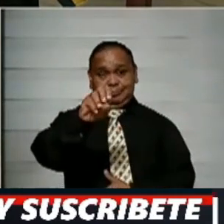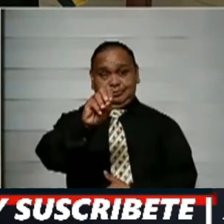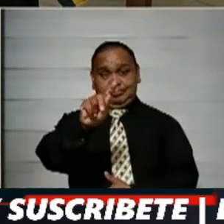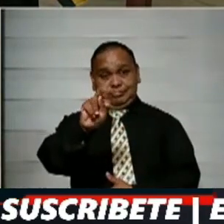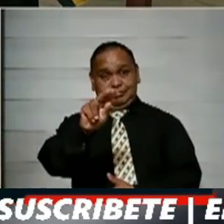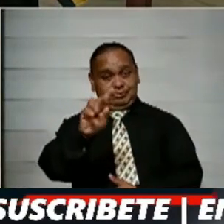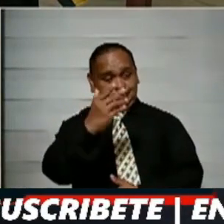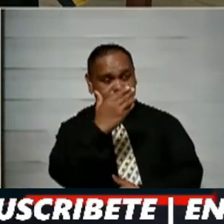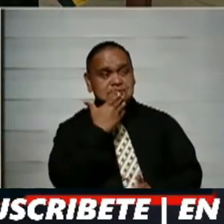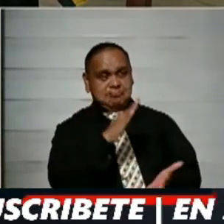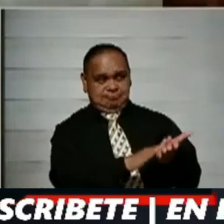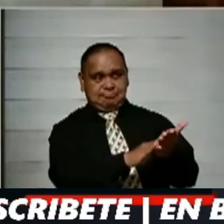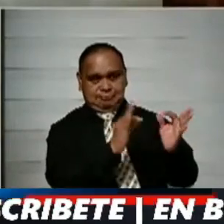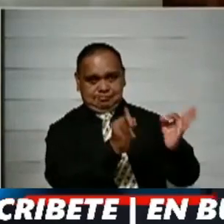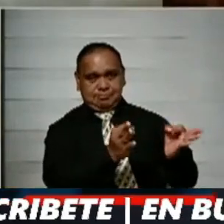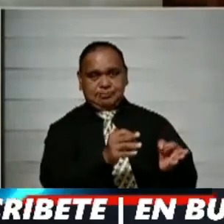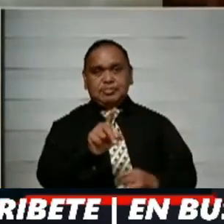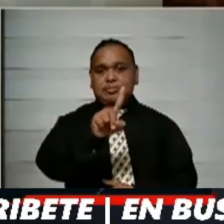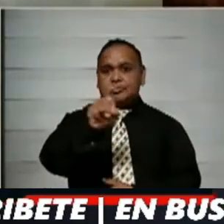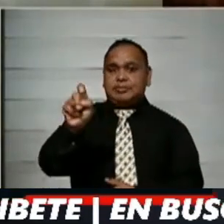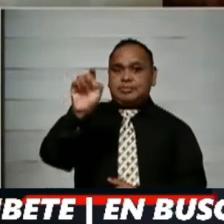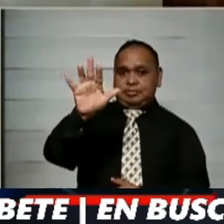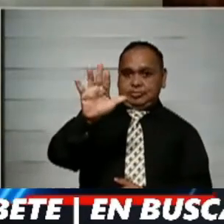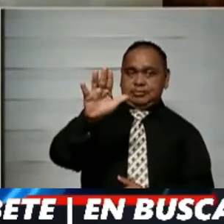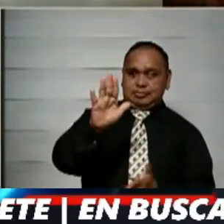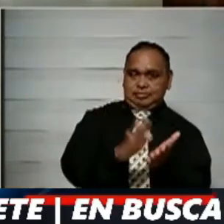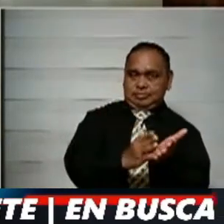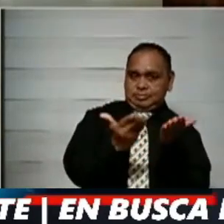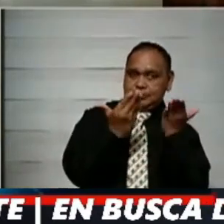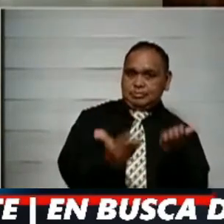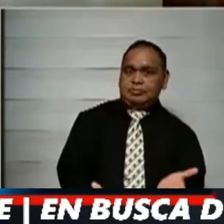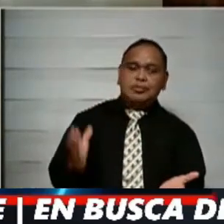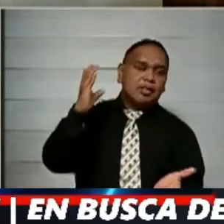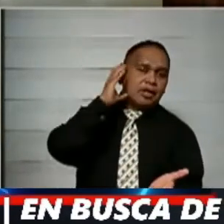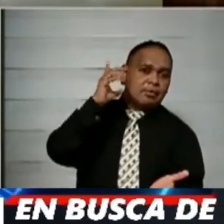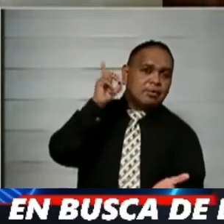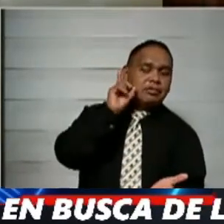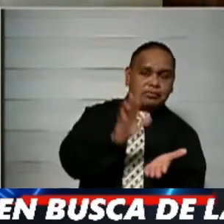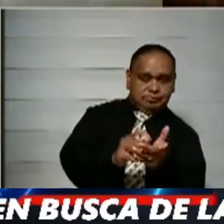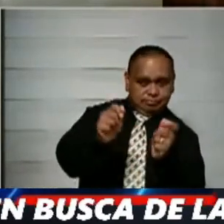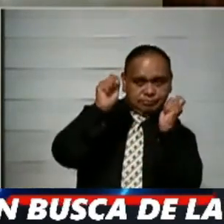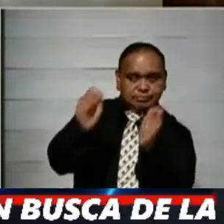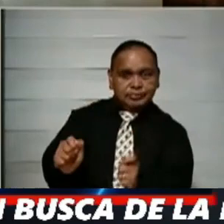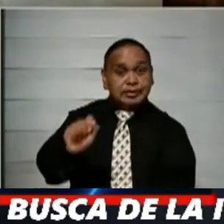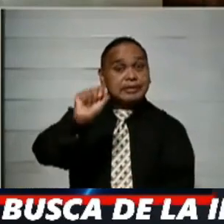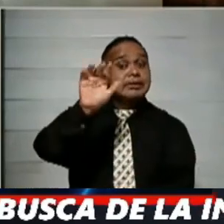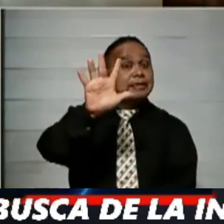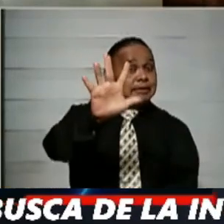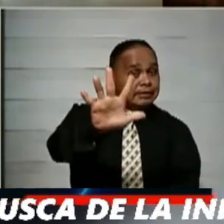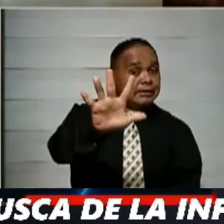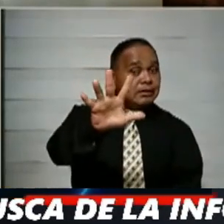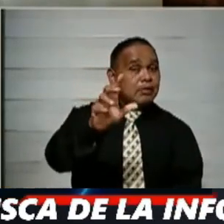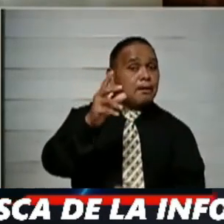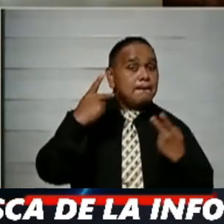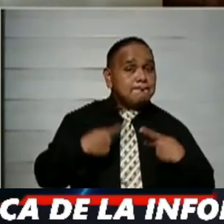reconocer. Sabemos de estos 150 contratos, se los da el Congreso, son cinco personas, es un